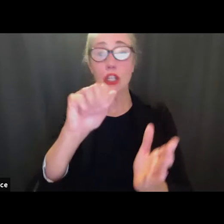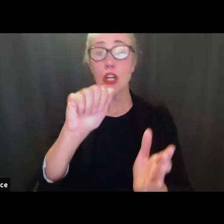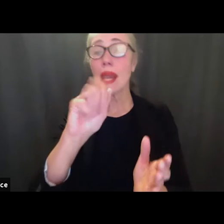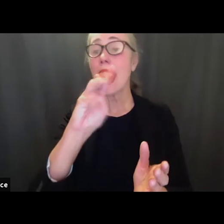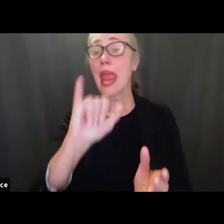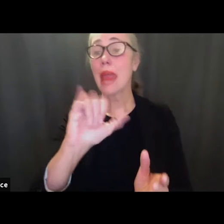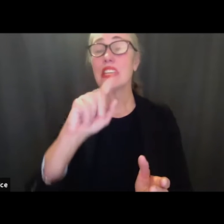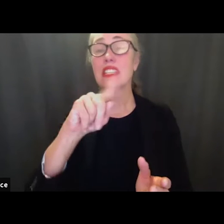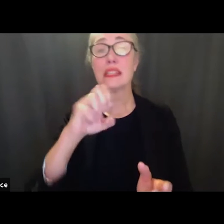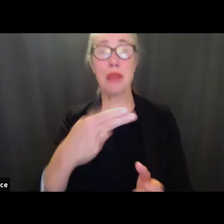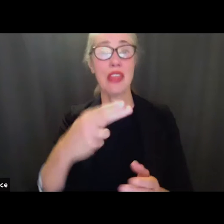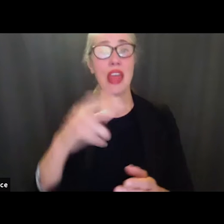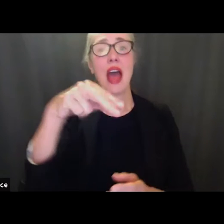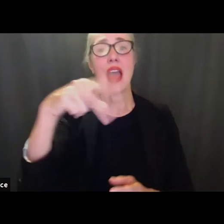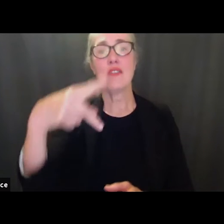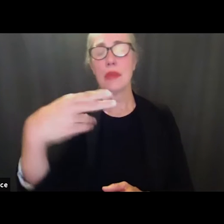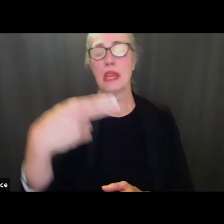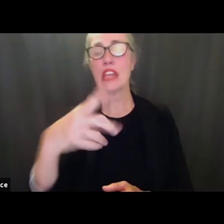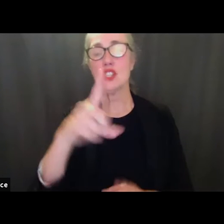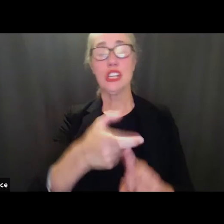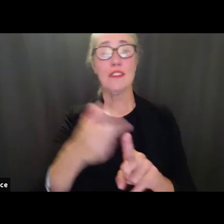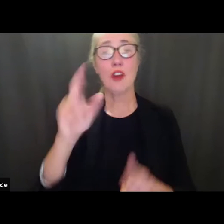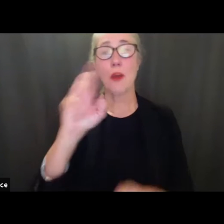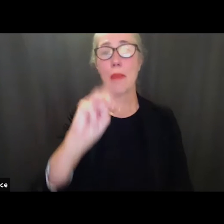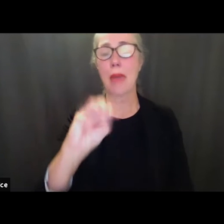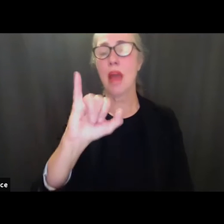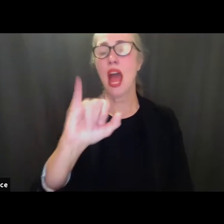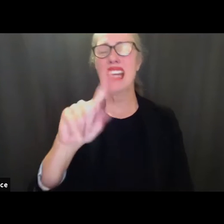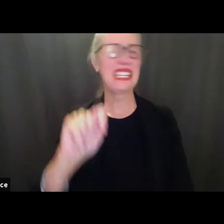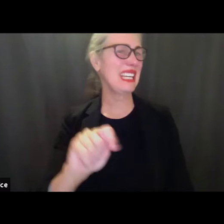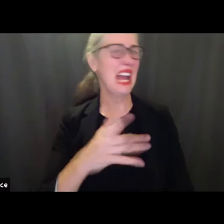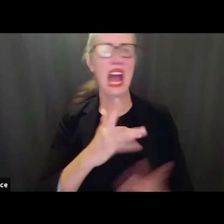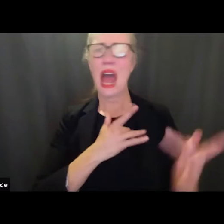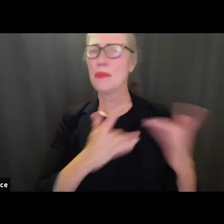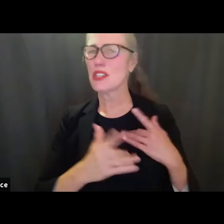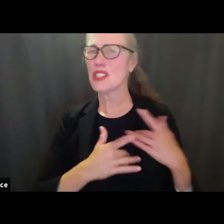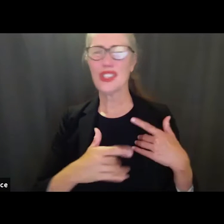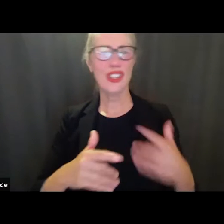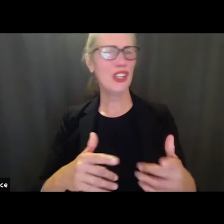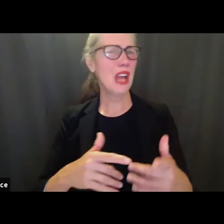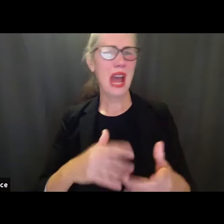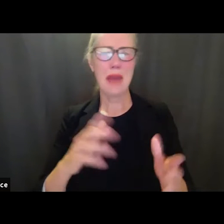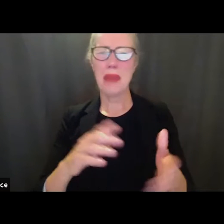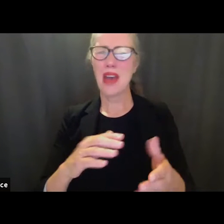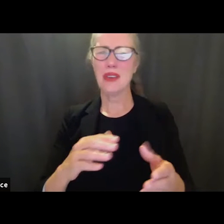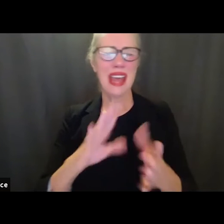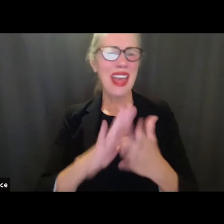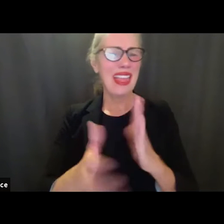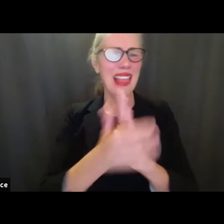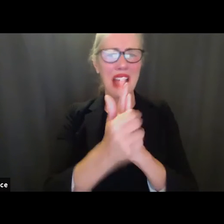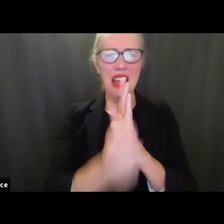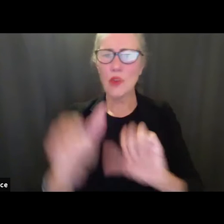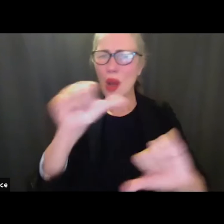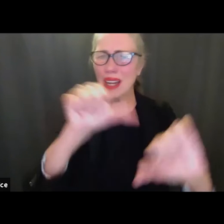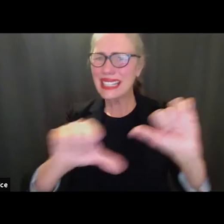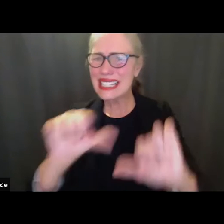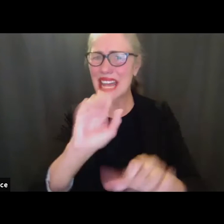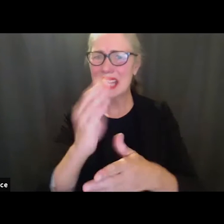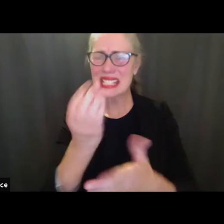doctora Amy Smith. Tengo un doctorado de MIT y me preocupa la calidad